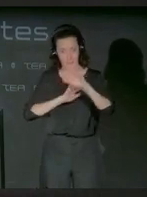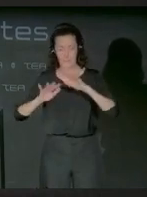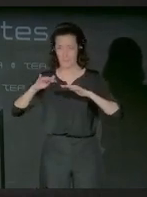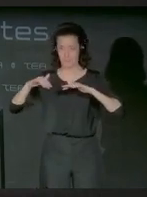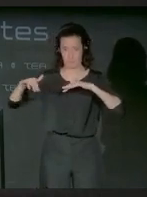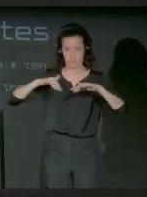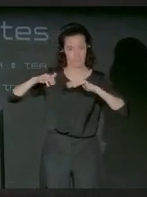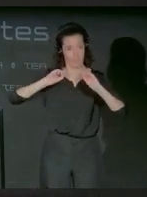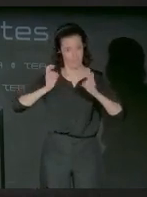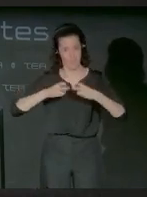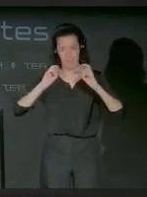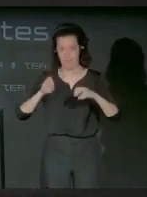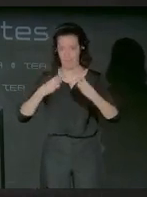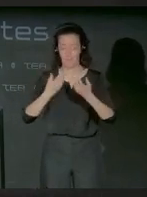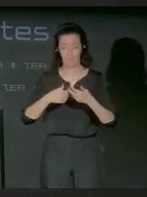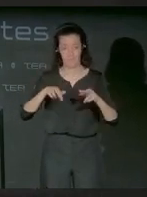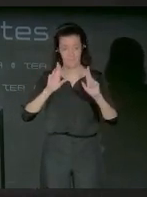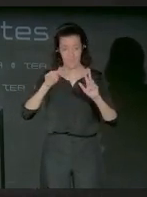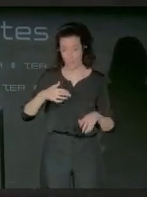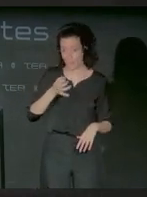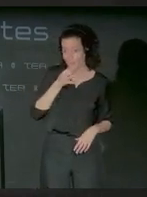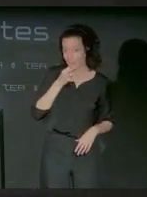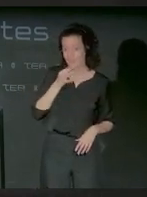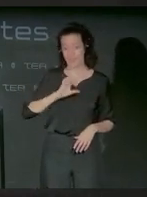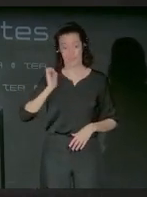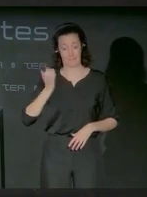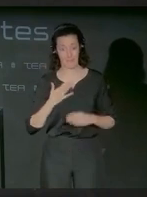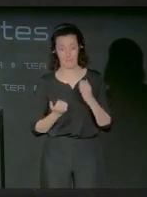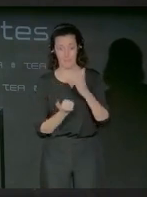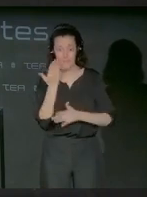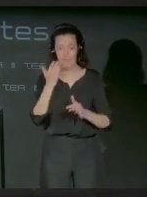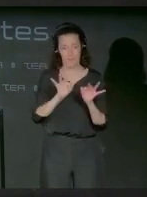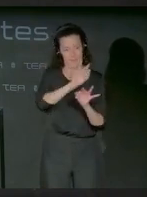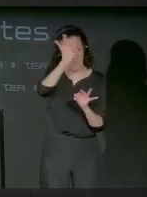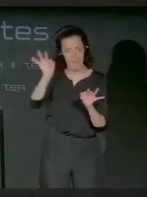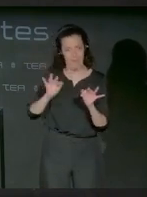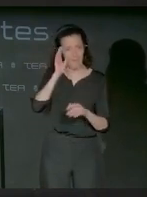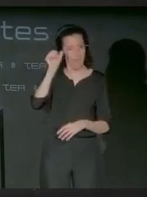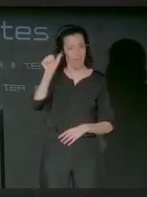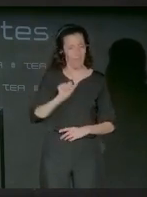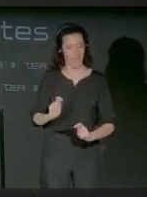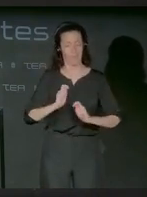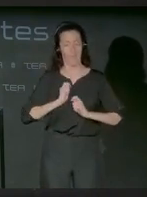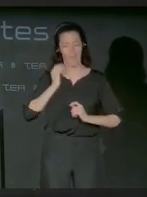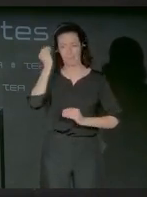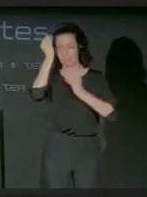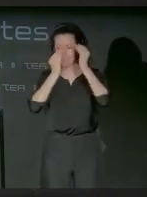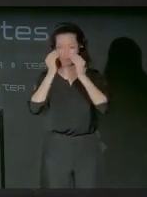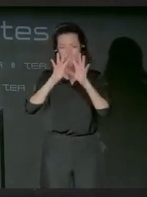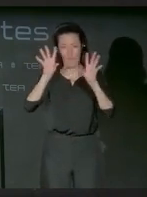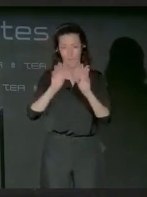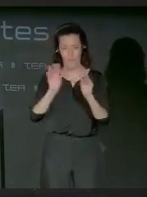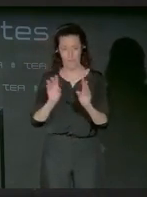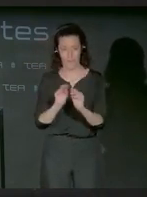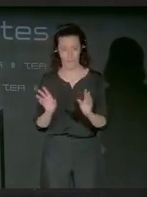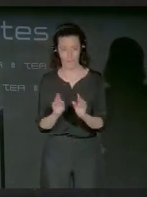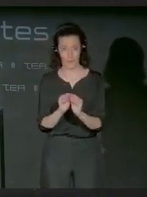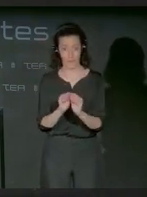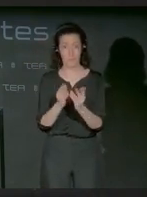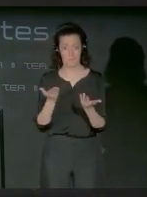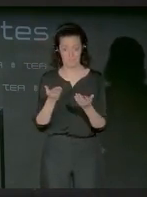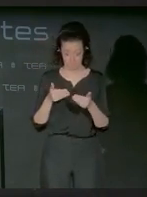esta tarde y mañana por la mañana nos permita sacar conclusiones para poder continuar avanzando de la mano de la comisión